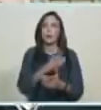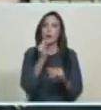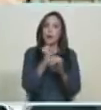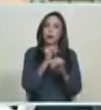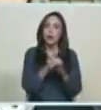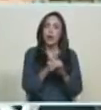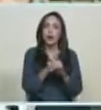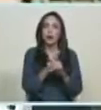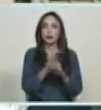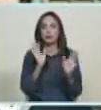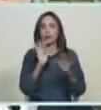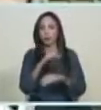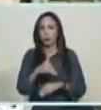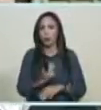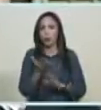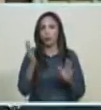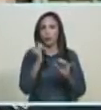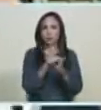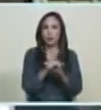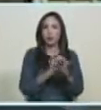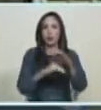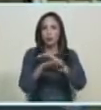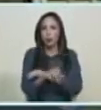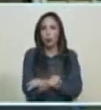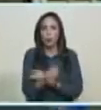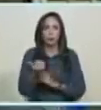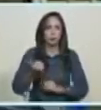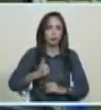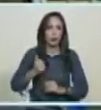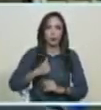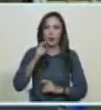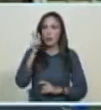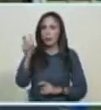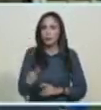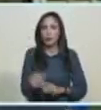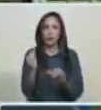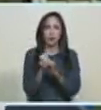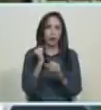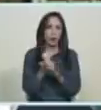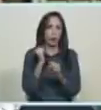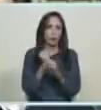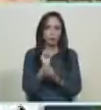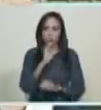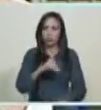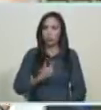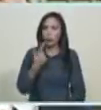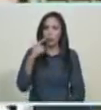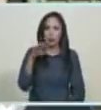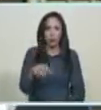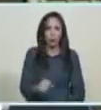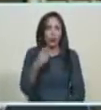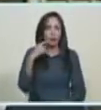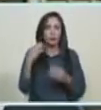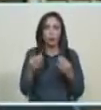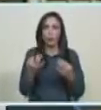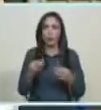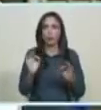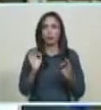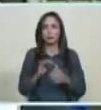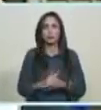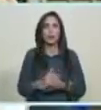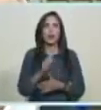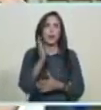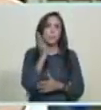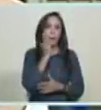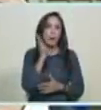electrónicos para que tenga acceso cualquier trabajador, cualquier trabajadora, cualquier ama